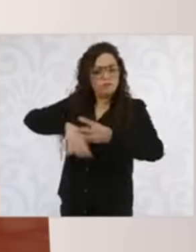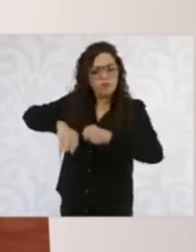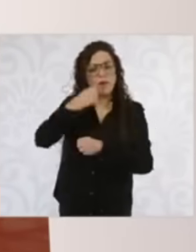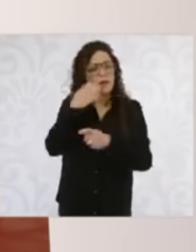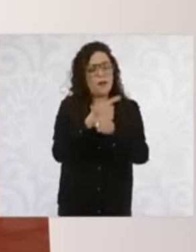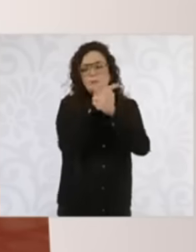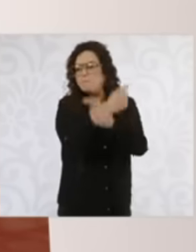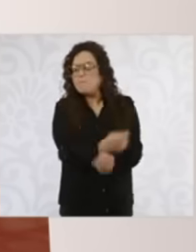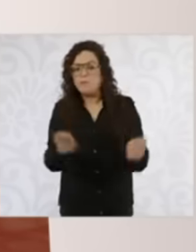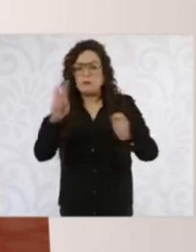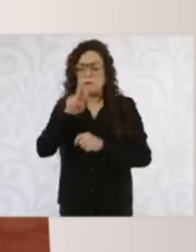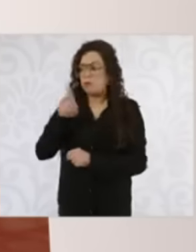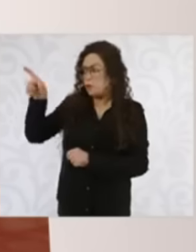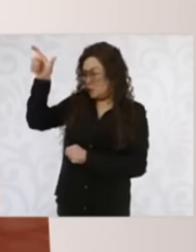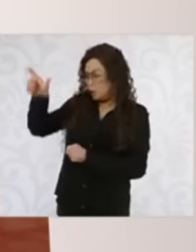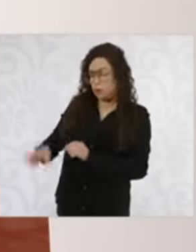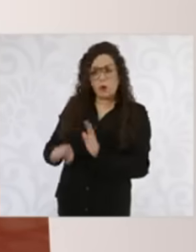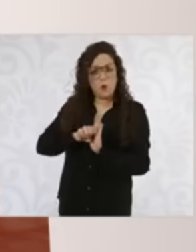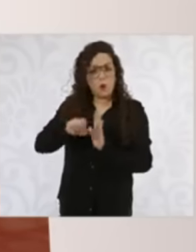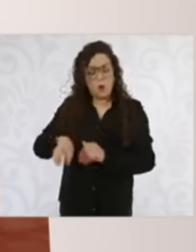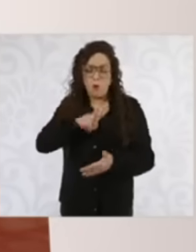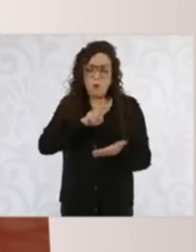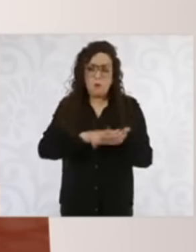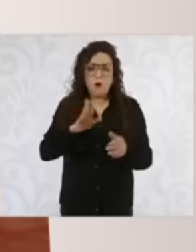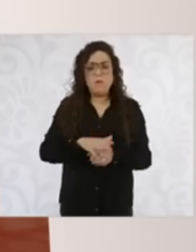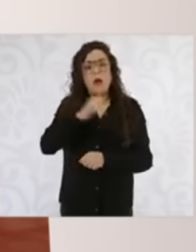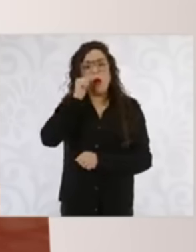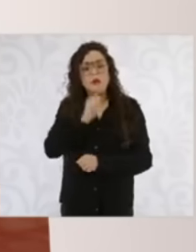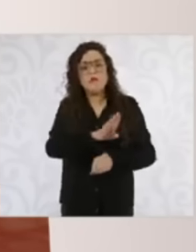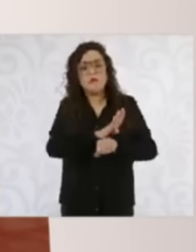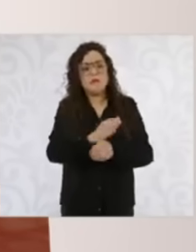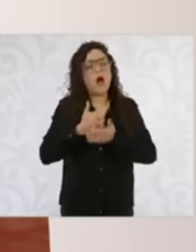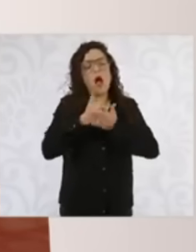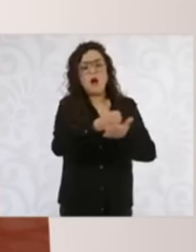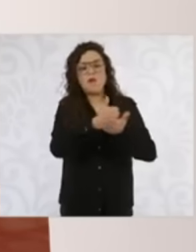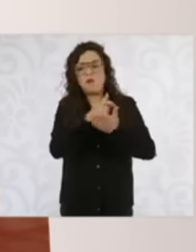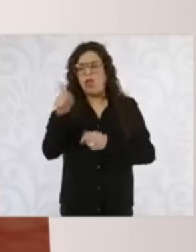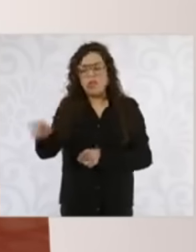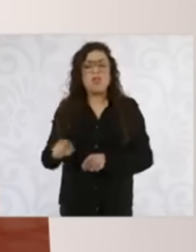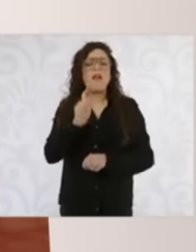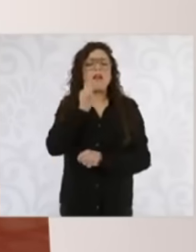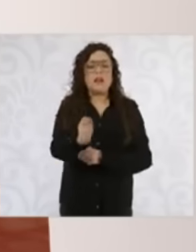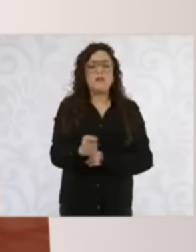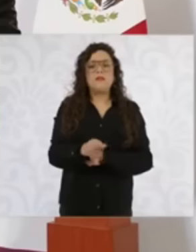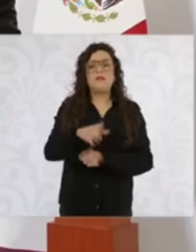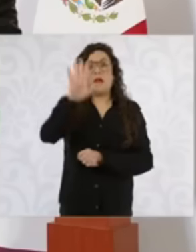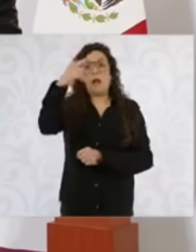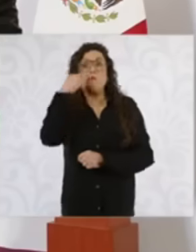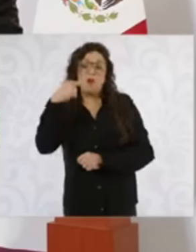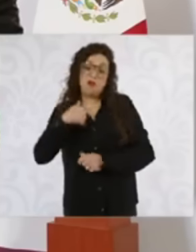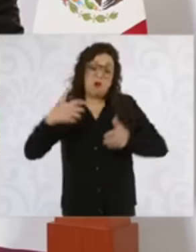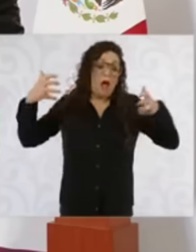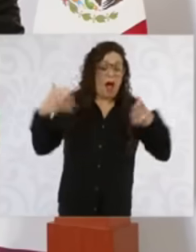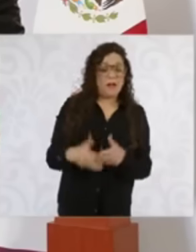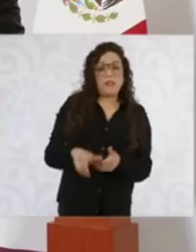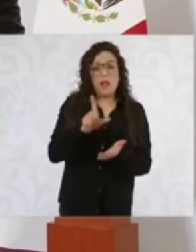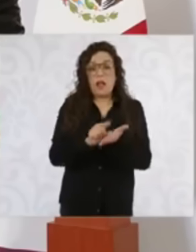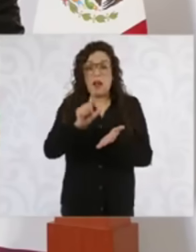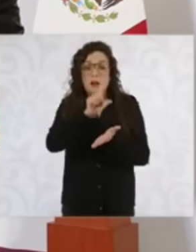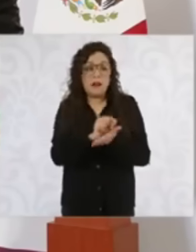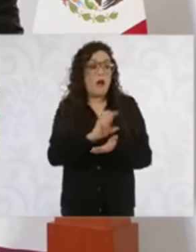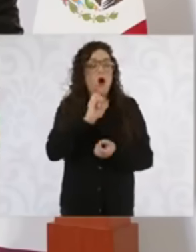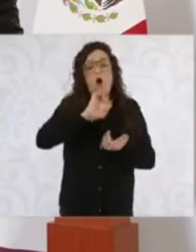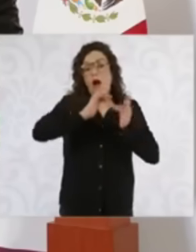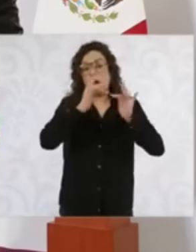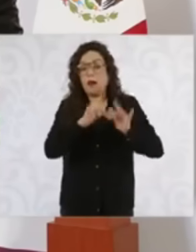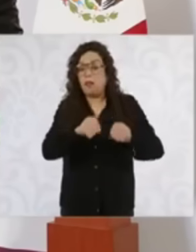mal a México. ¿Para qué? ¿Para qué creen? Para que el gobierno de Claudia Sheinbaum Pardo